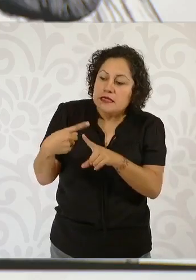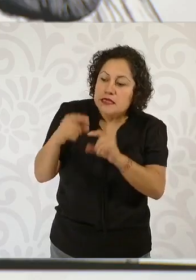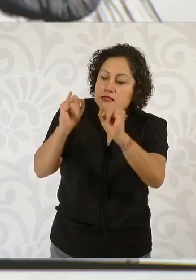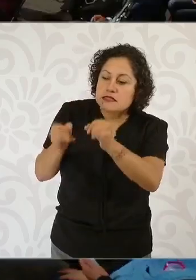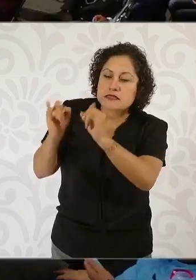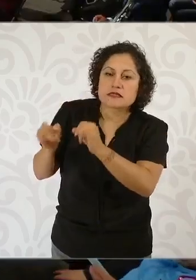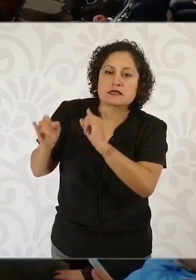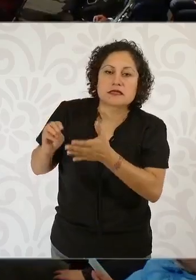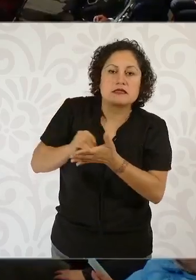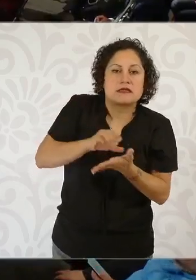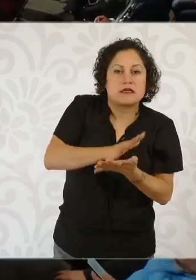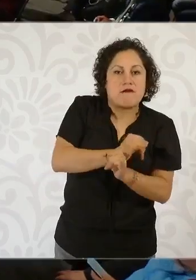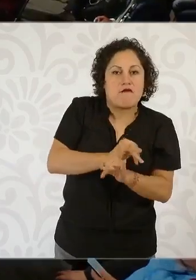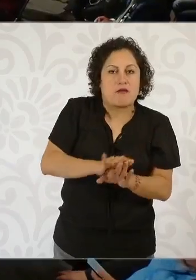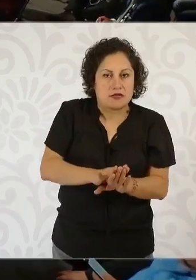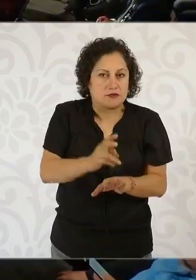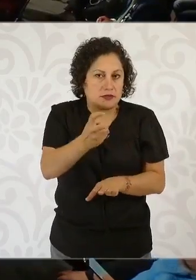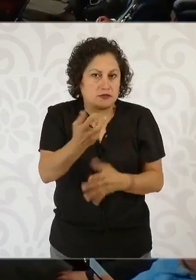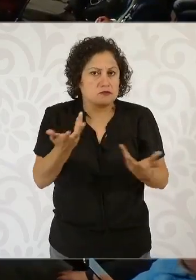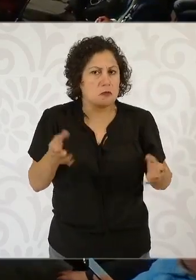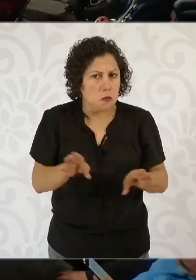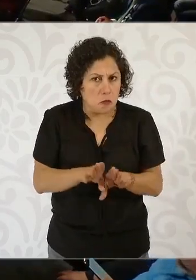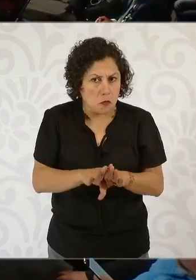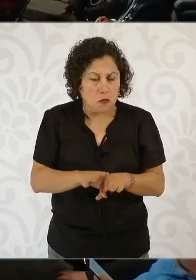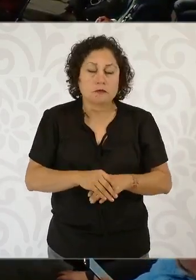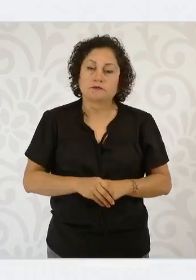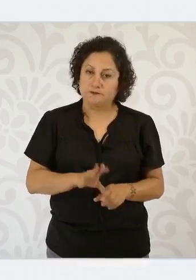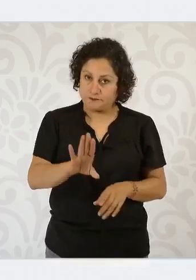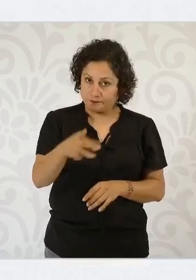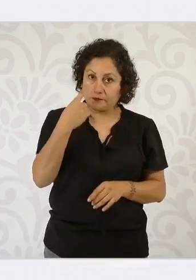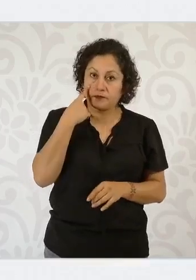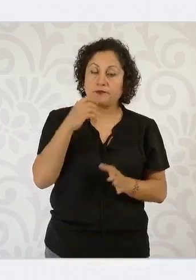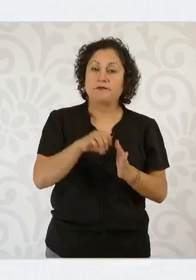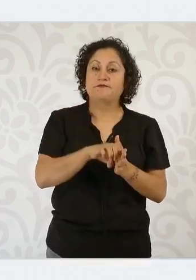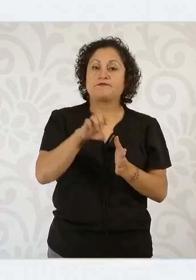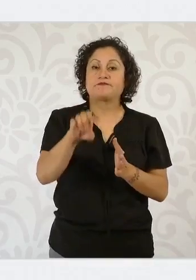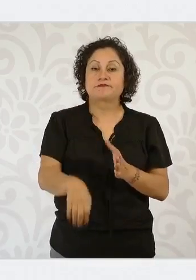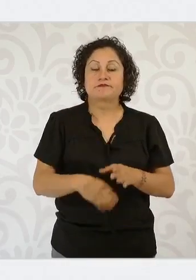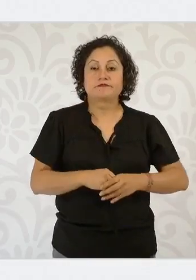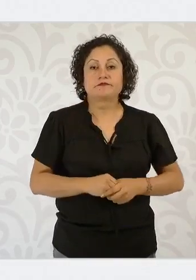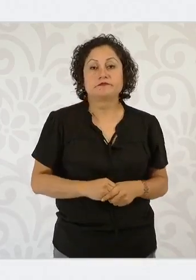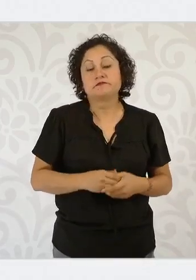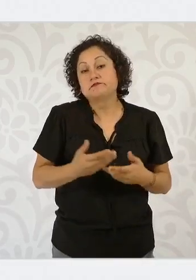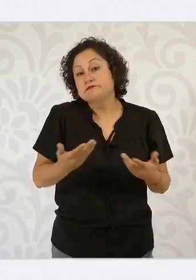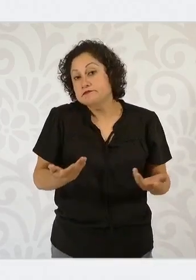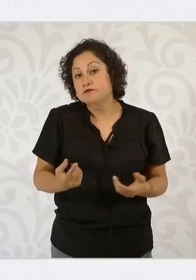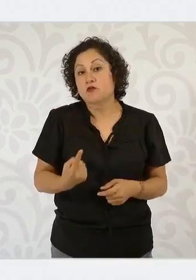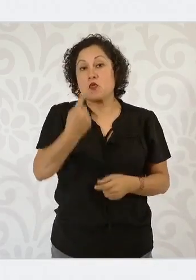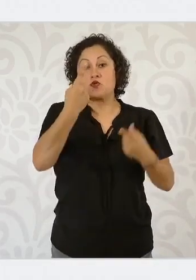sentido estamos trabajando? Por ejemplo, lamentablemente cuando una persona fallece y